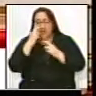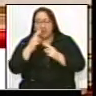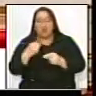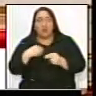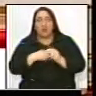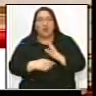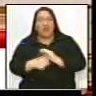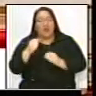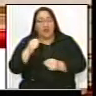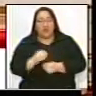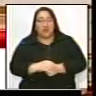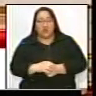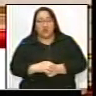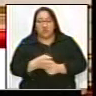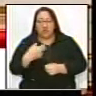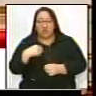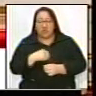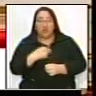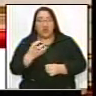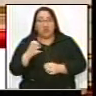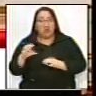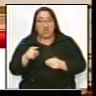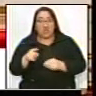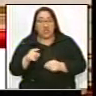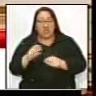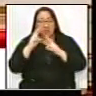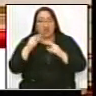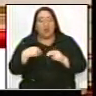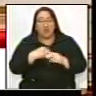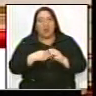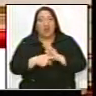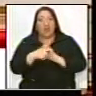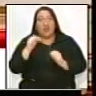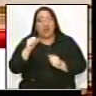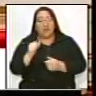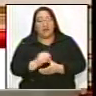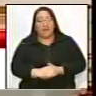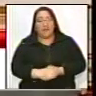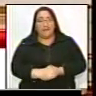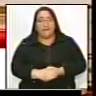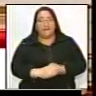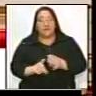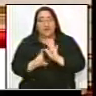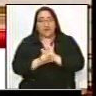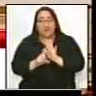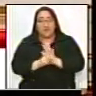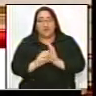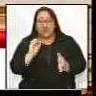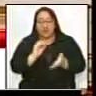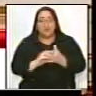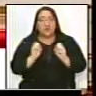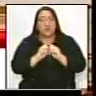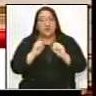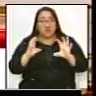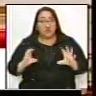nuestros derechos. Lo que nosotros queremos es que se nos respeten nuestros derechos. La ley está bien